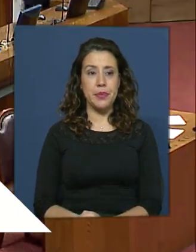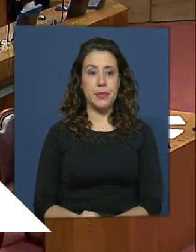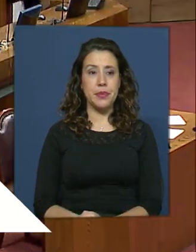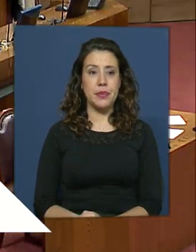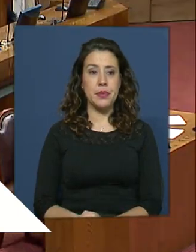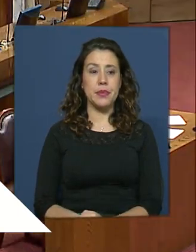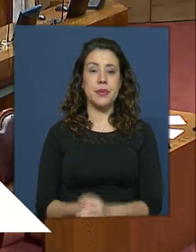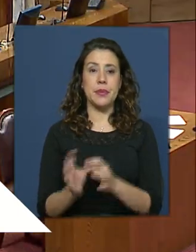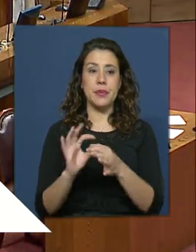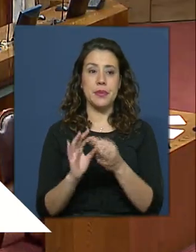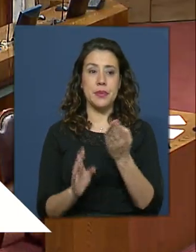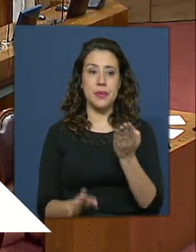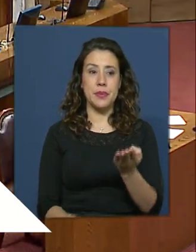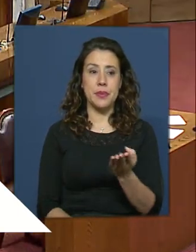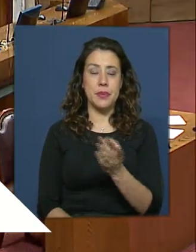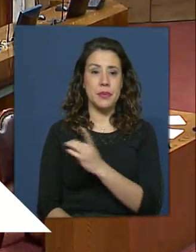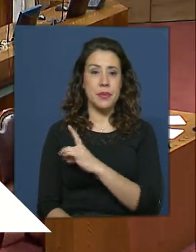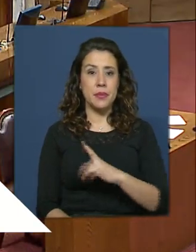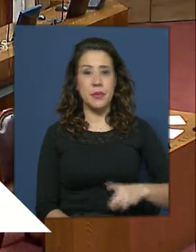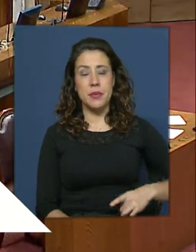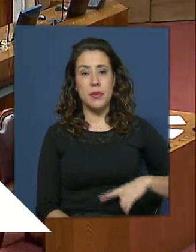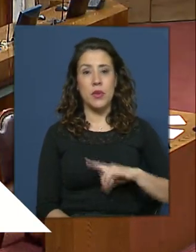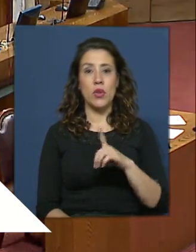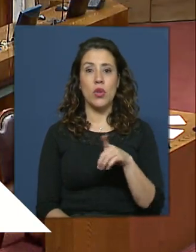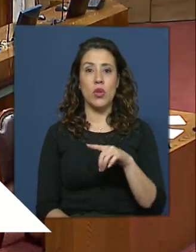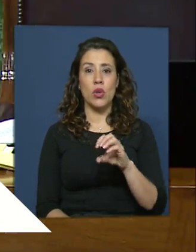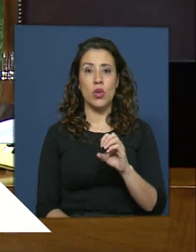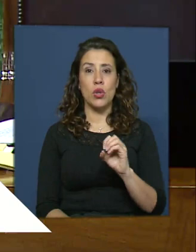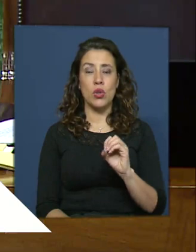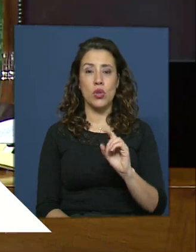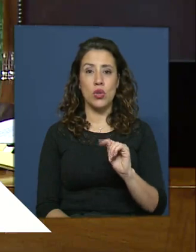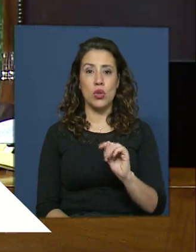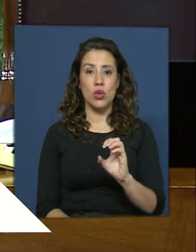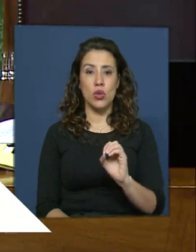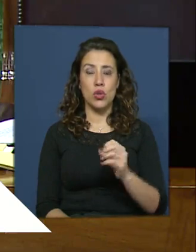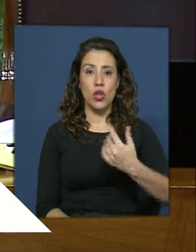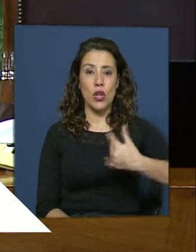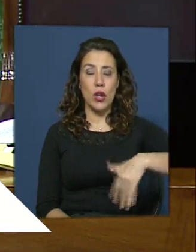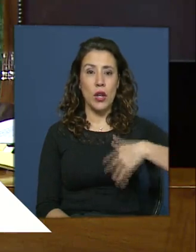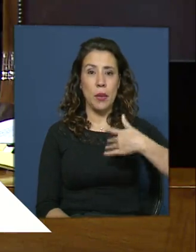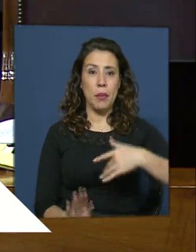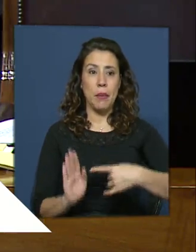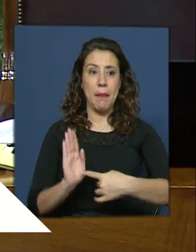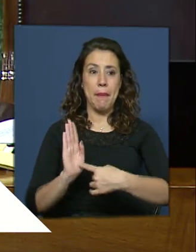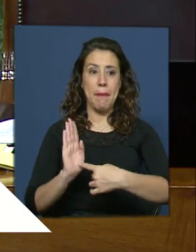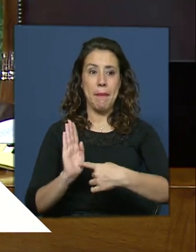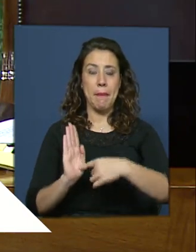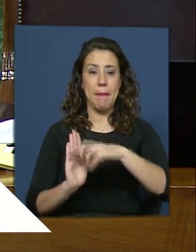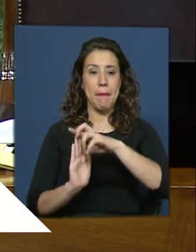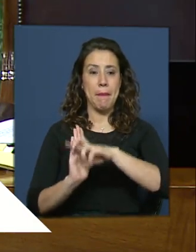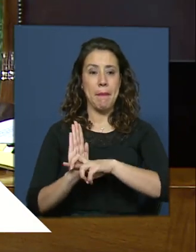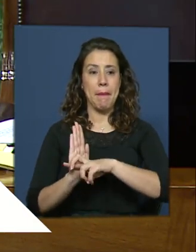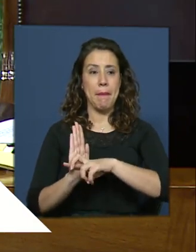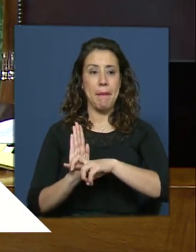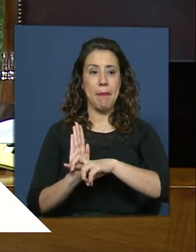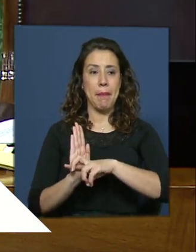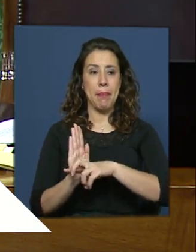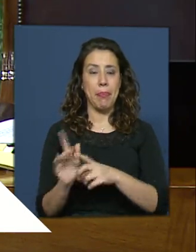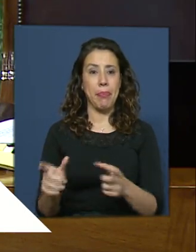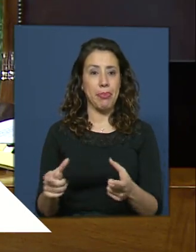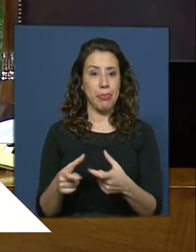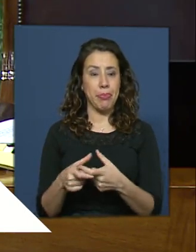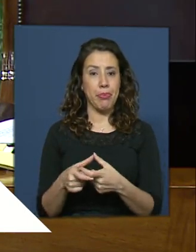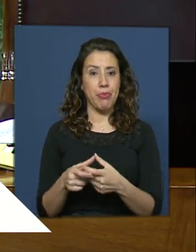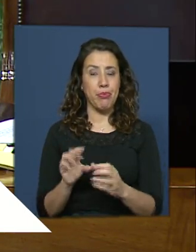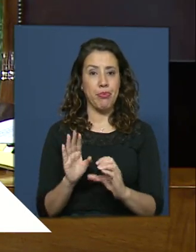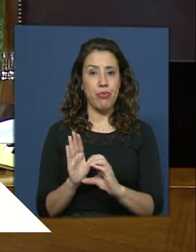Gracias a usted, diputado Leonardo Soto, de tan importante proyecto y, por supuesto, de la Comisión